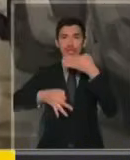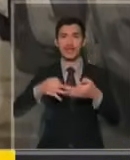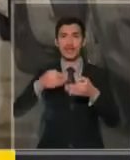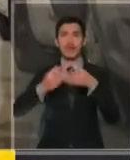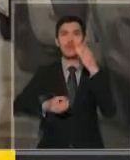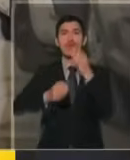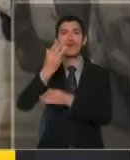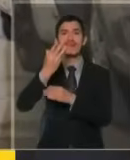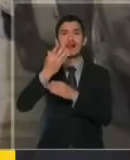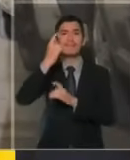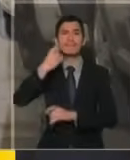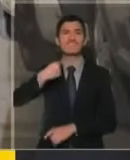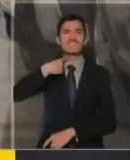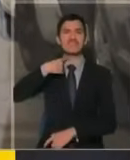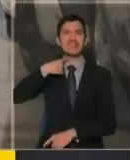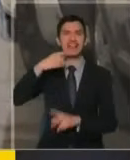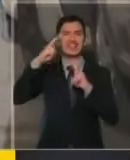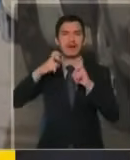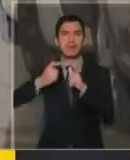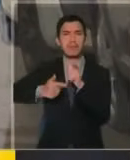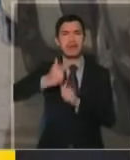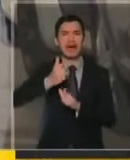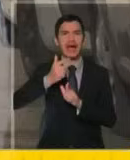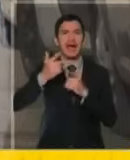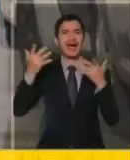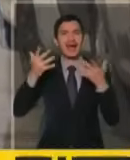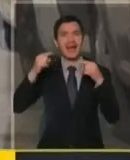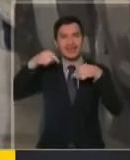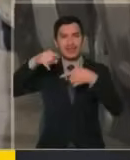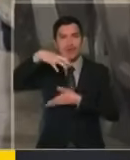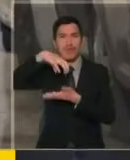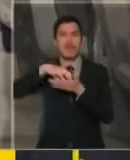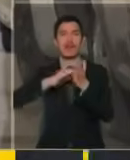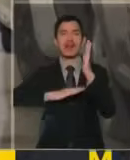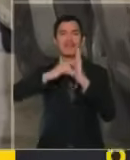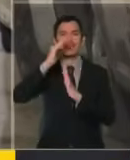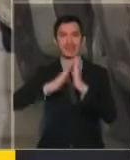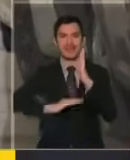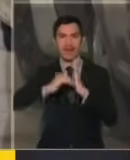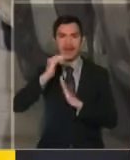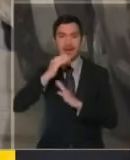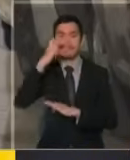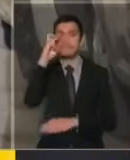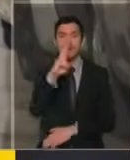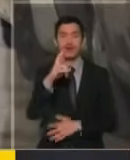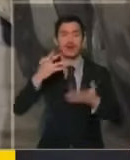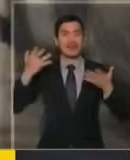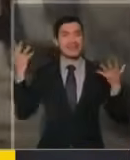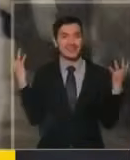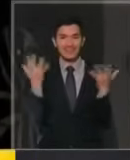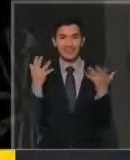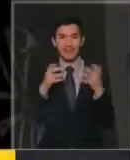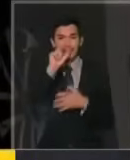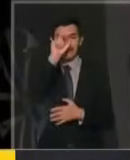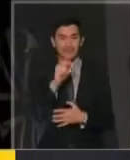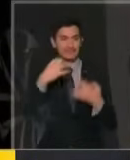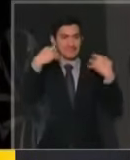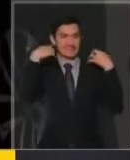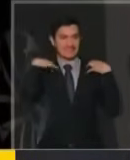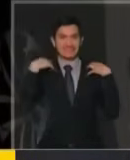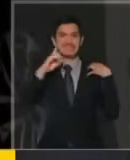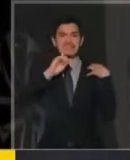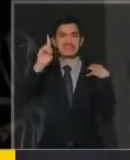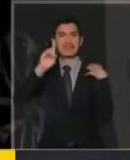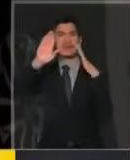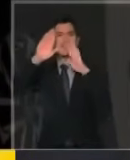Una nueva víctima de una balacera registrado aquí en la comuna de La Pintana. Y lo peor de todo es que el autor sería el